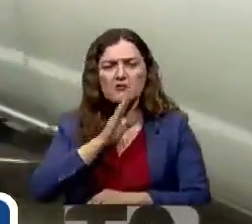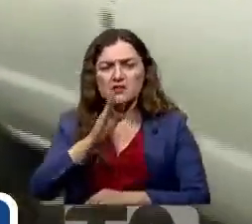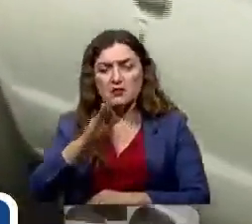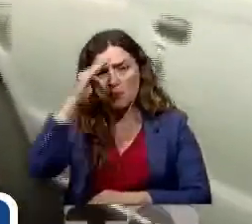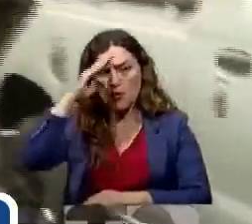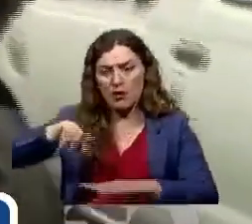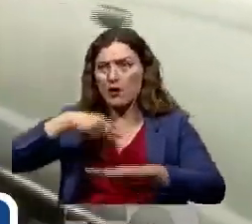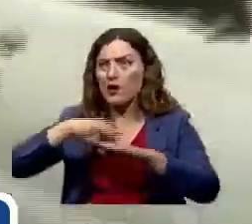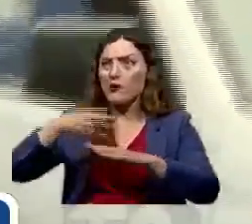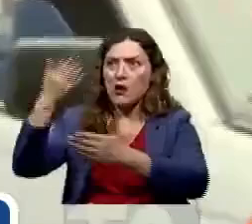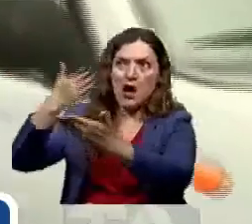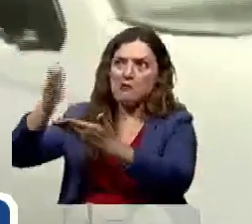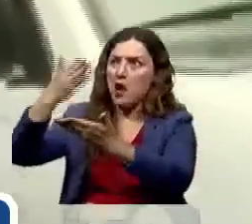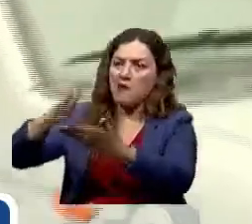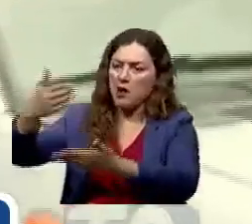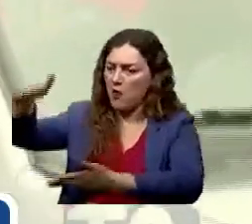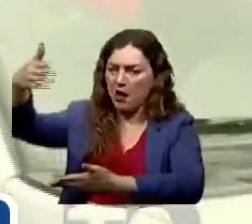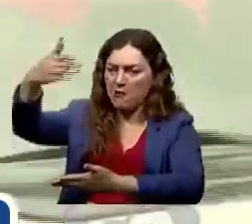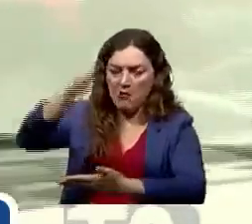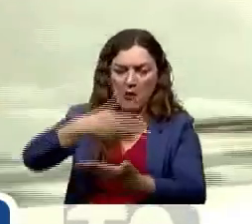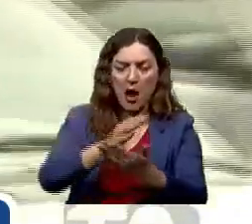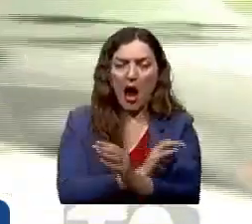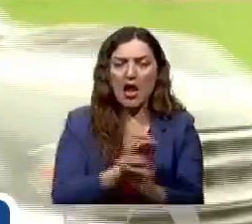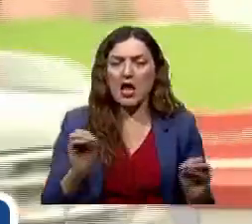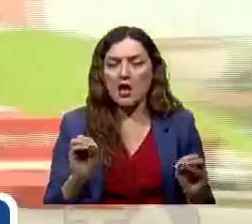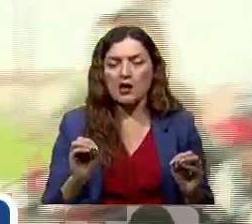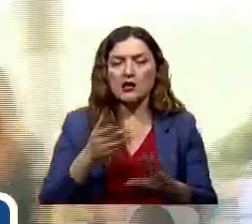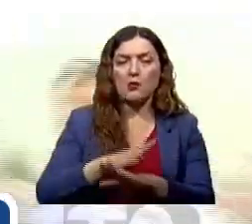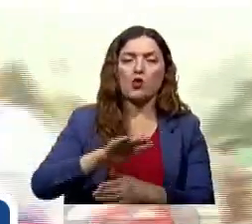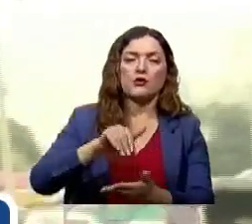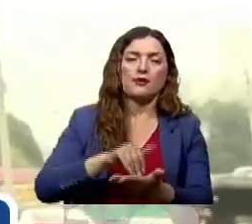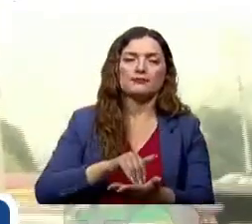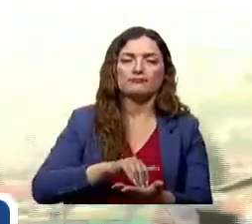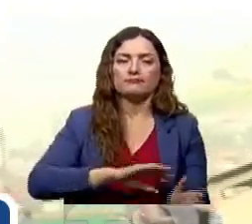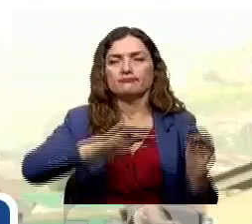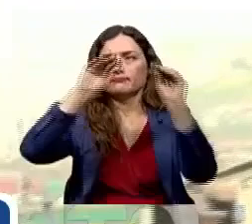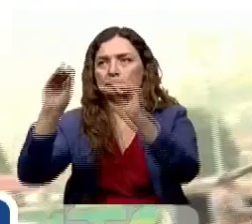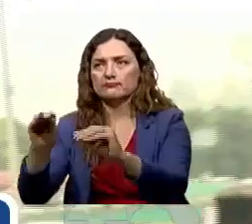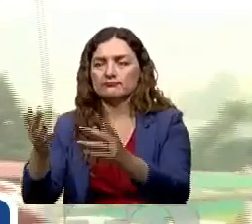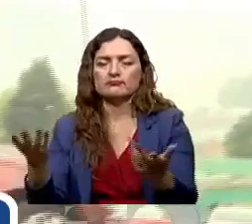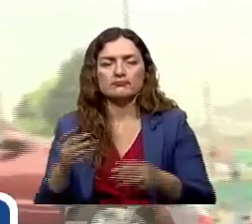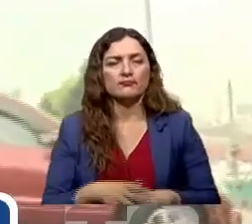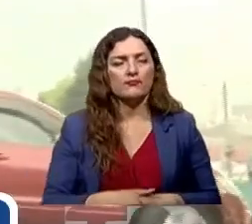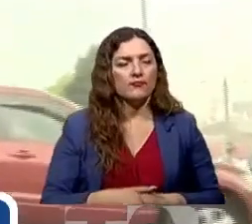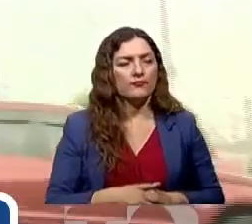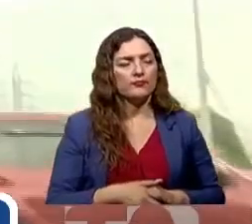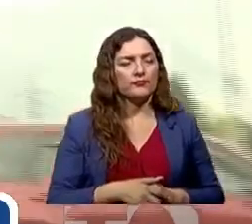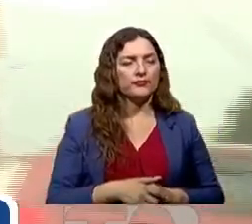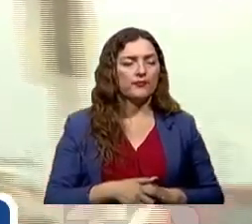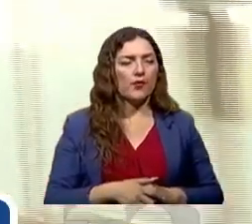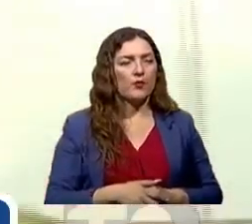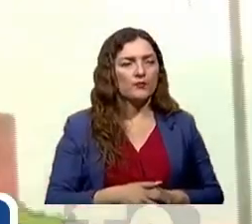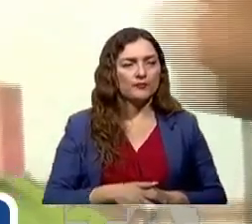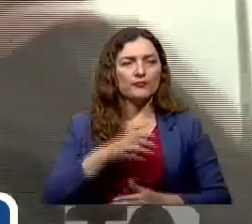de cierta forma ya los desalojan de estas partes, pero ¿qué es lo que sucede? ¿Vuelven a ir allá? Desde luego que sí.